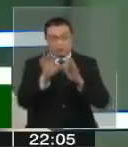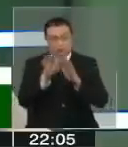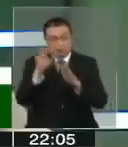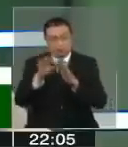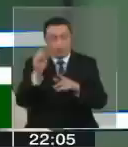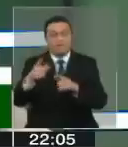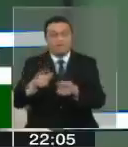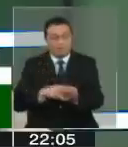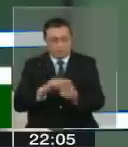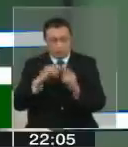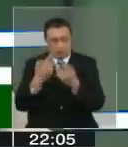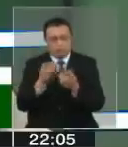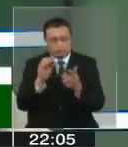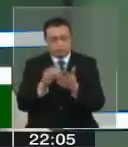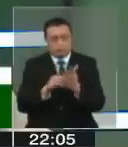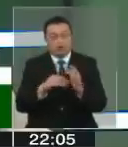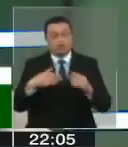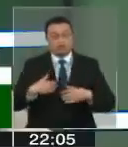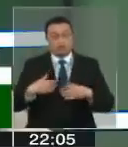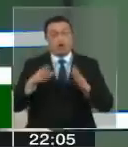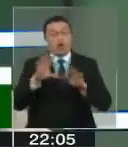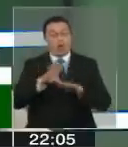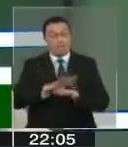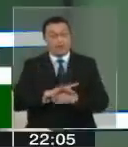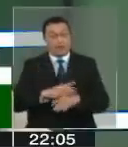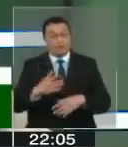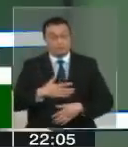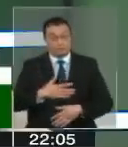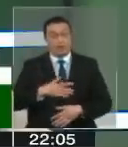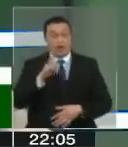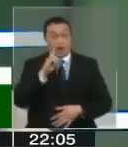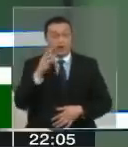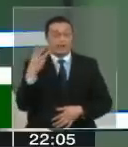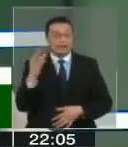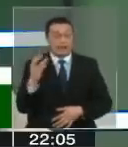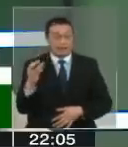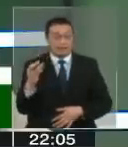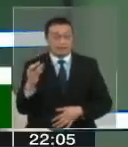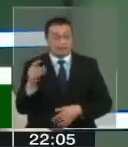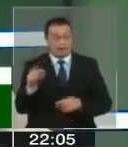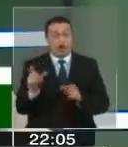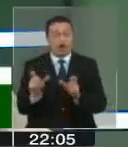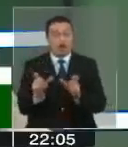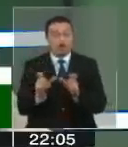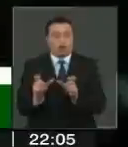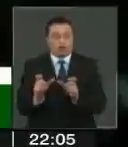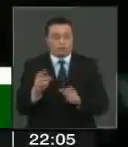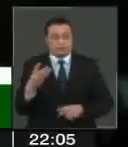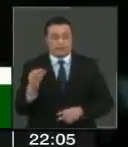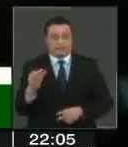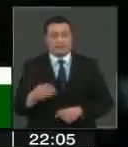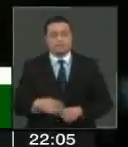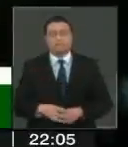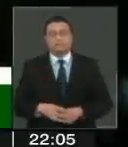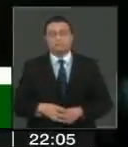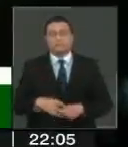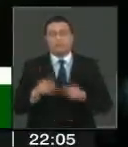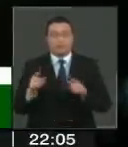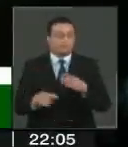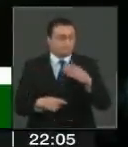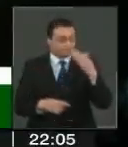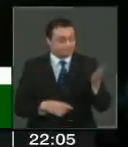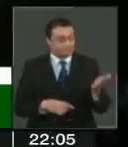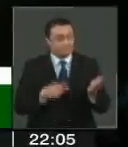identificados, sus familias y todo. Y nosotros en el hospital, en este minuto, tenemos 30 de esos niños en control. Perfecto. Y quiero entonces de